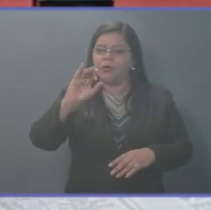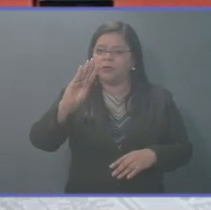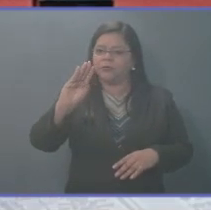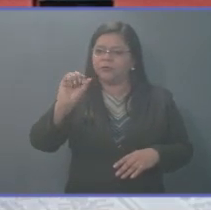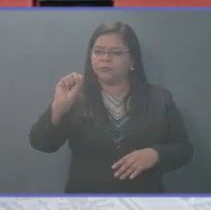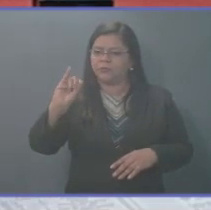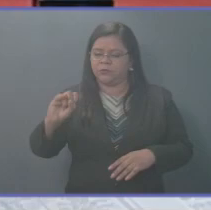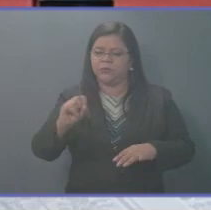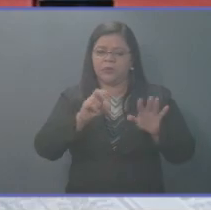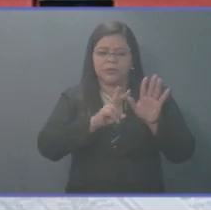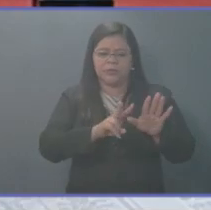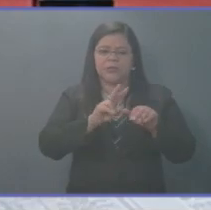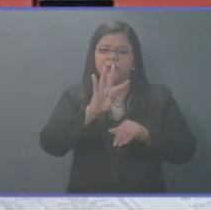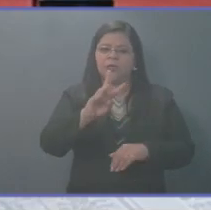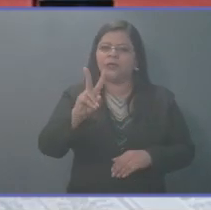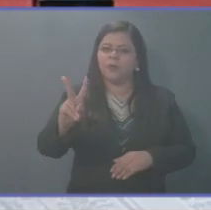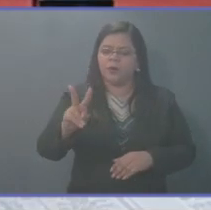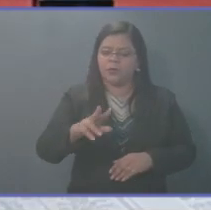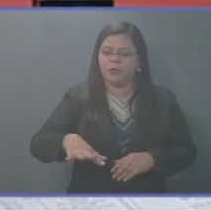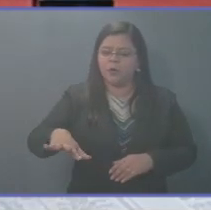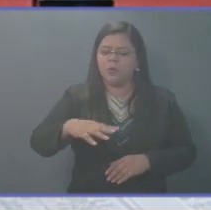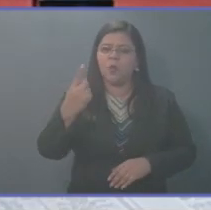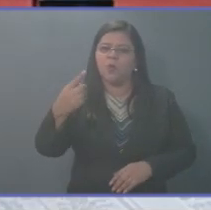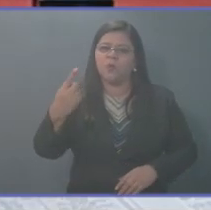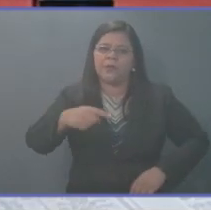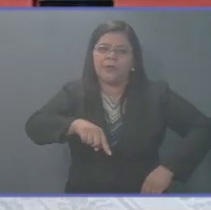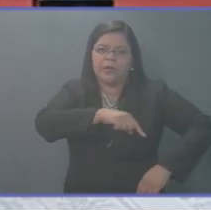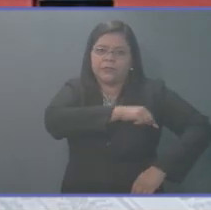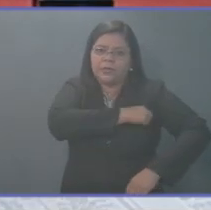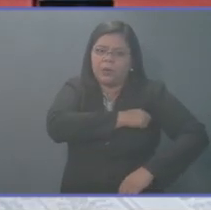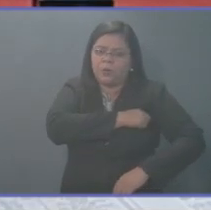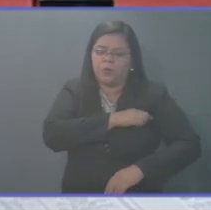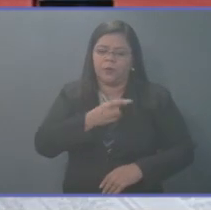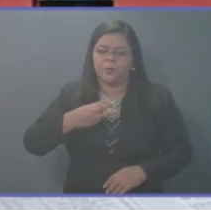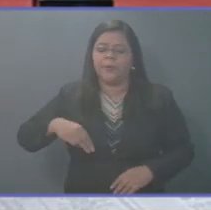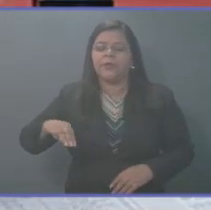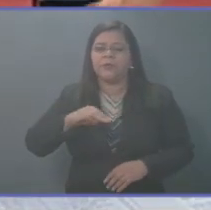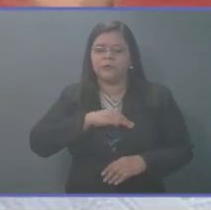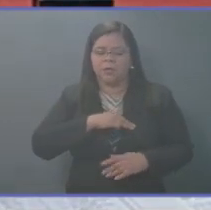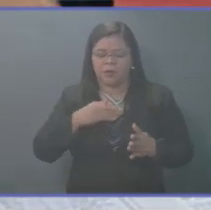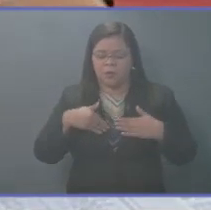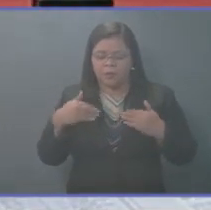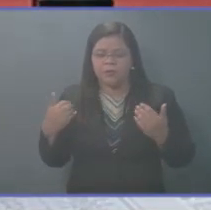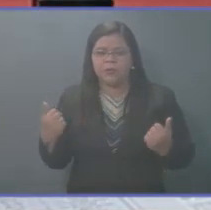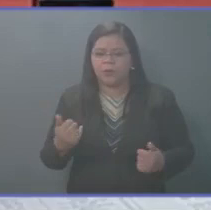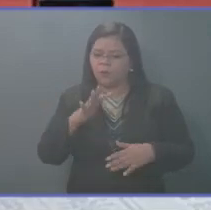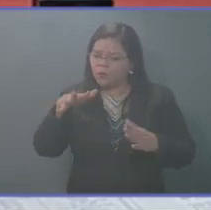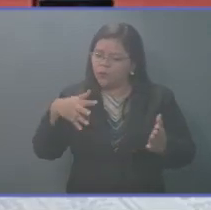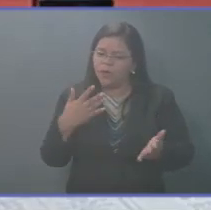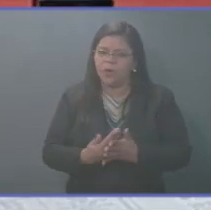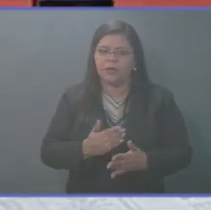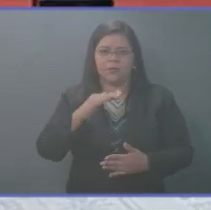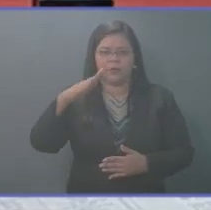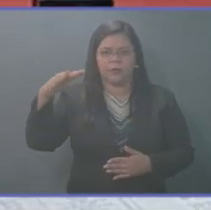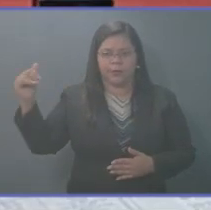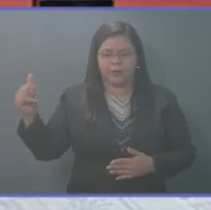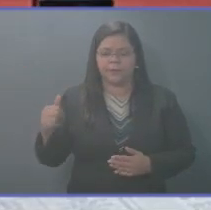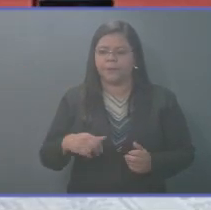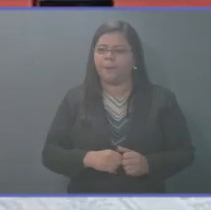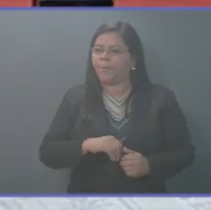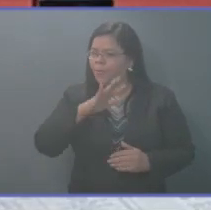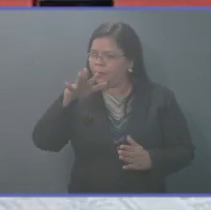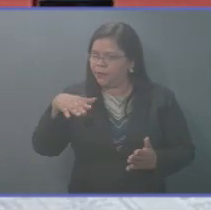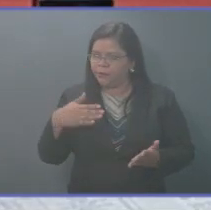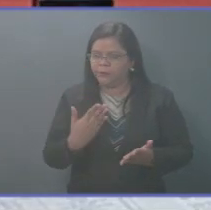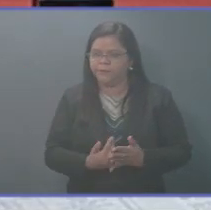742 centros de salud que tiene el ministerio de en todo en todo el salvador a lo ancho y largo